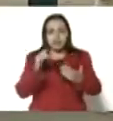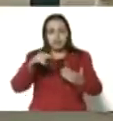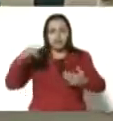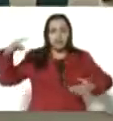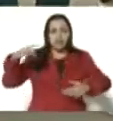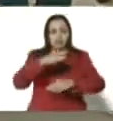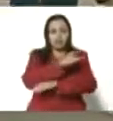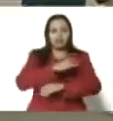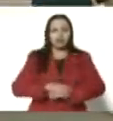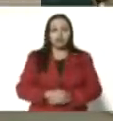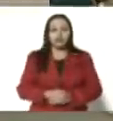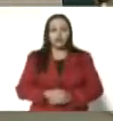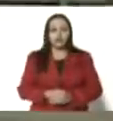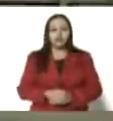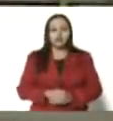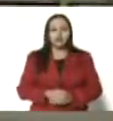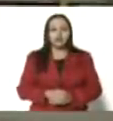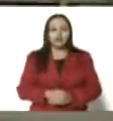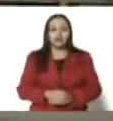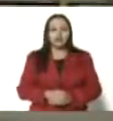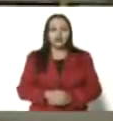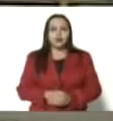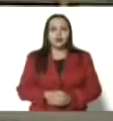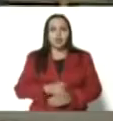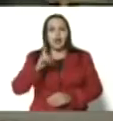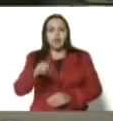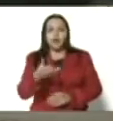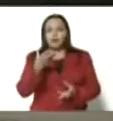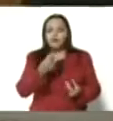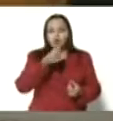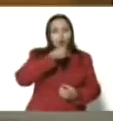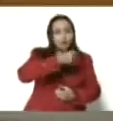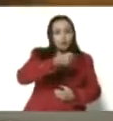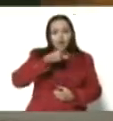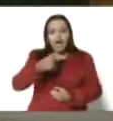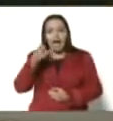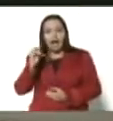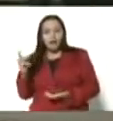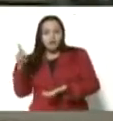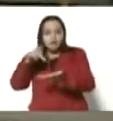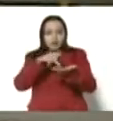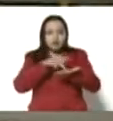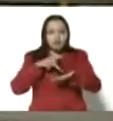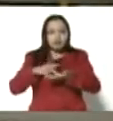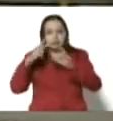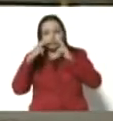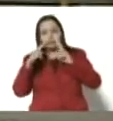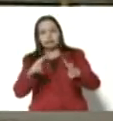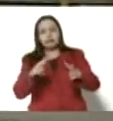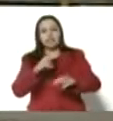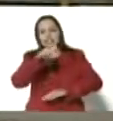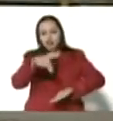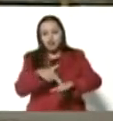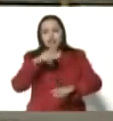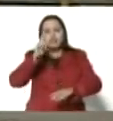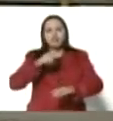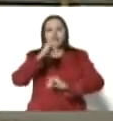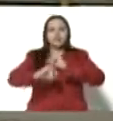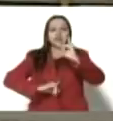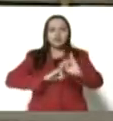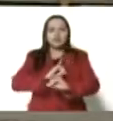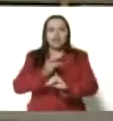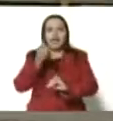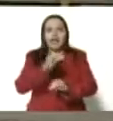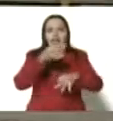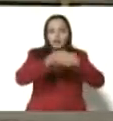de Conviasa, el despliegue de la prensa, muchos medios de comunicación dando cobertura, medios de comunicación nacionales e internacionales